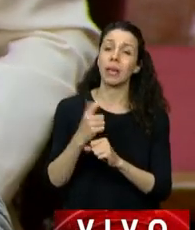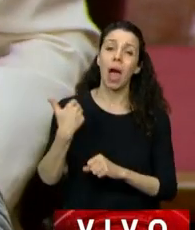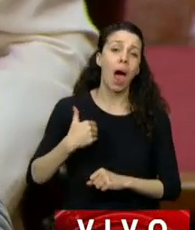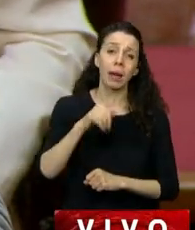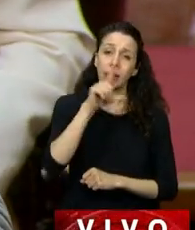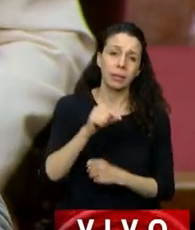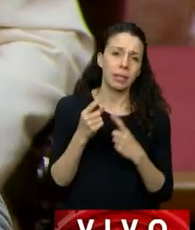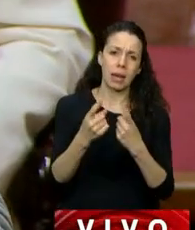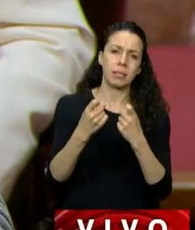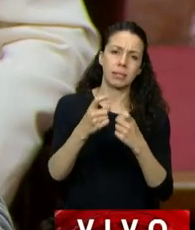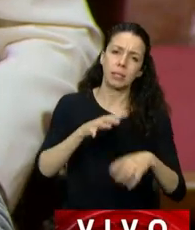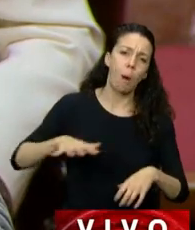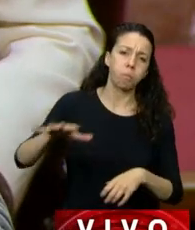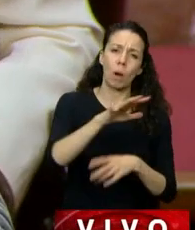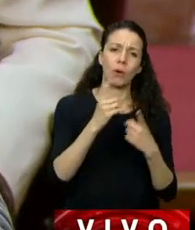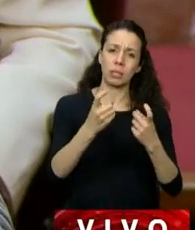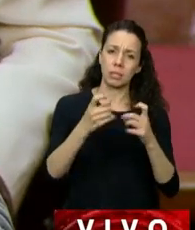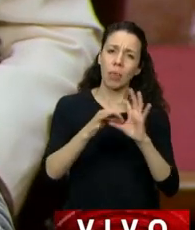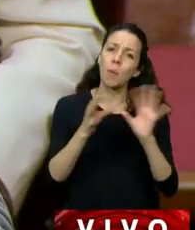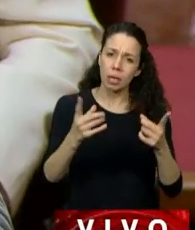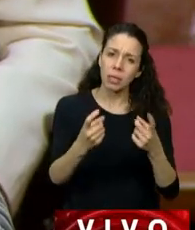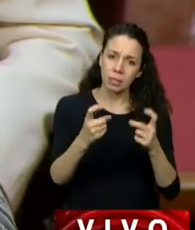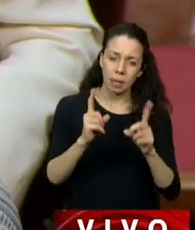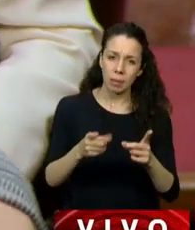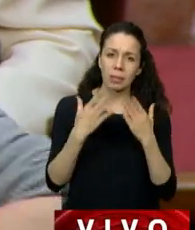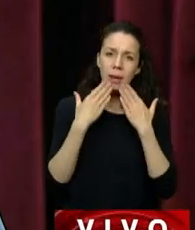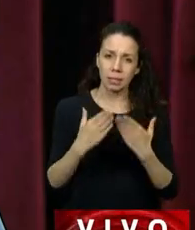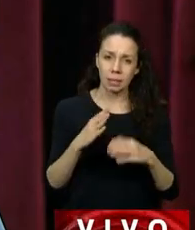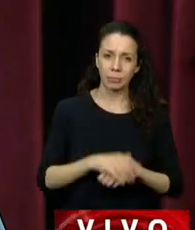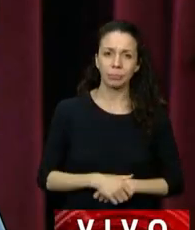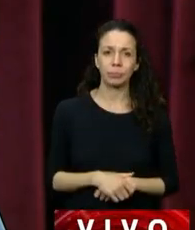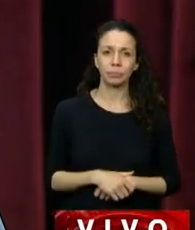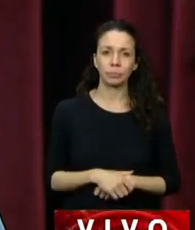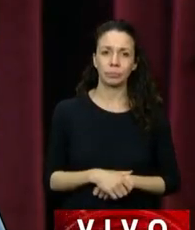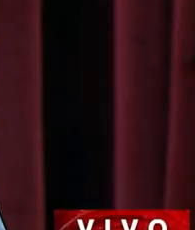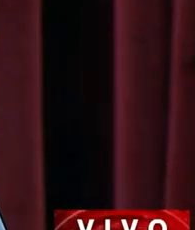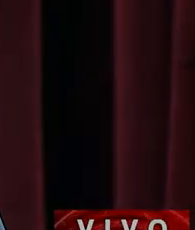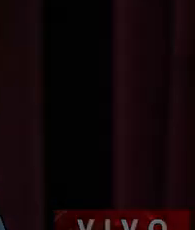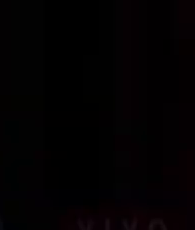país, nuestro pueblo y nuestra democracia. Muchas gracias. Gracias, diputado.